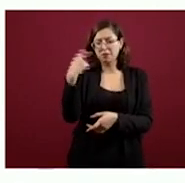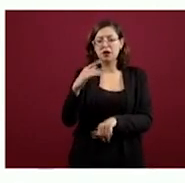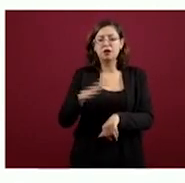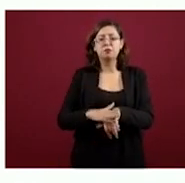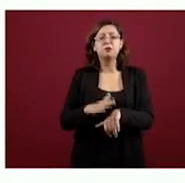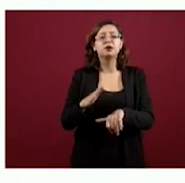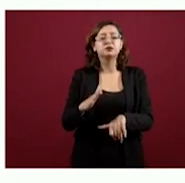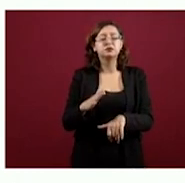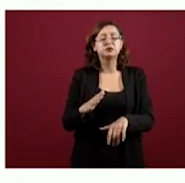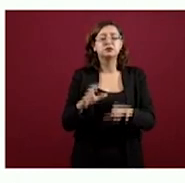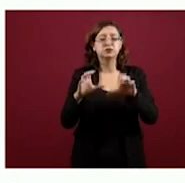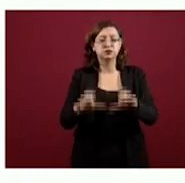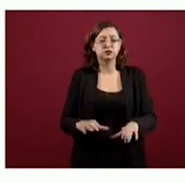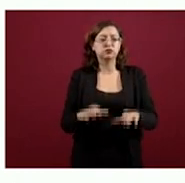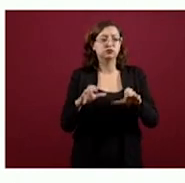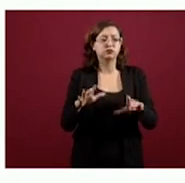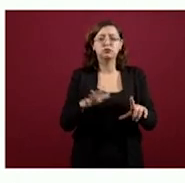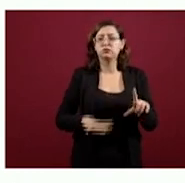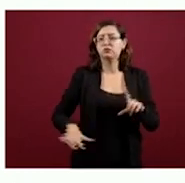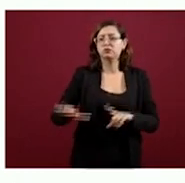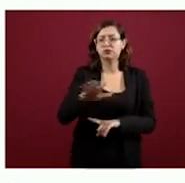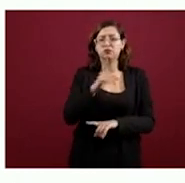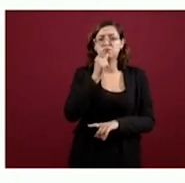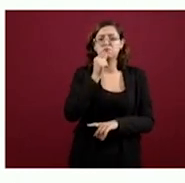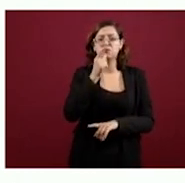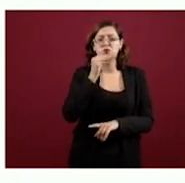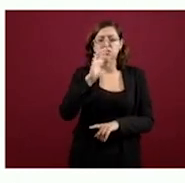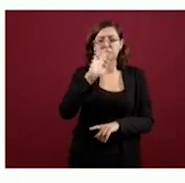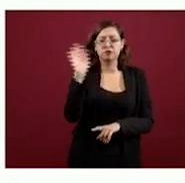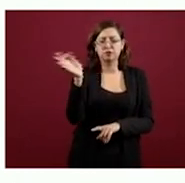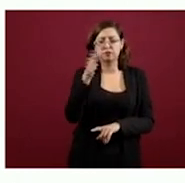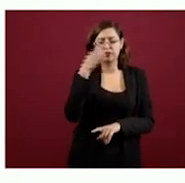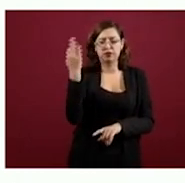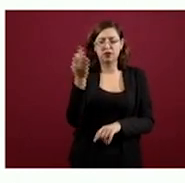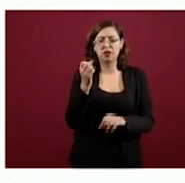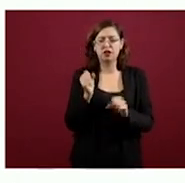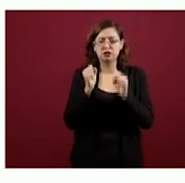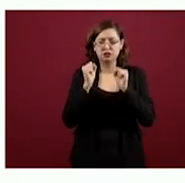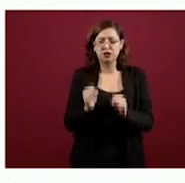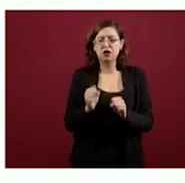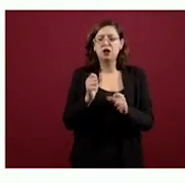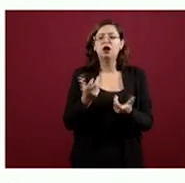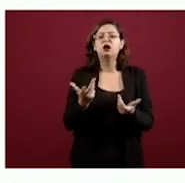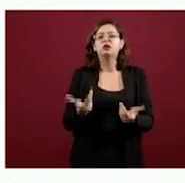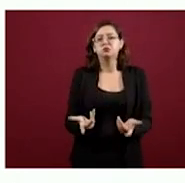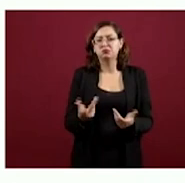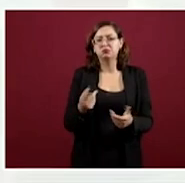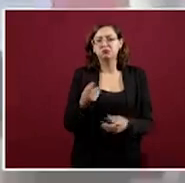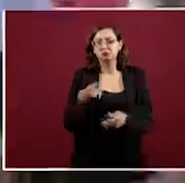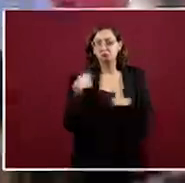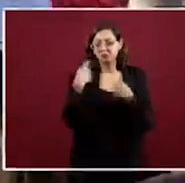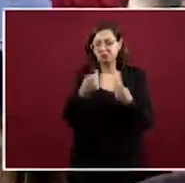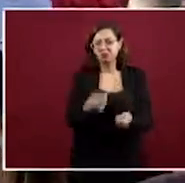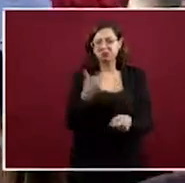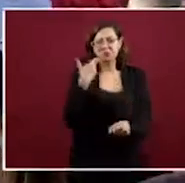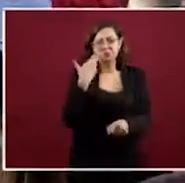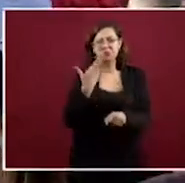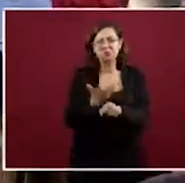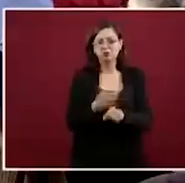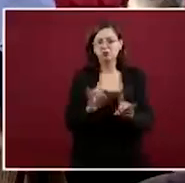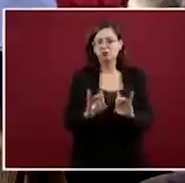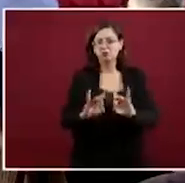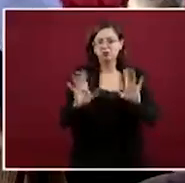permanentemente la seguridad del personal de la policía federal a quienes se encomienda realizar cualquier diligencia que sea